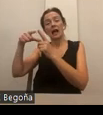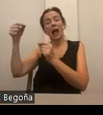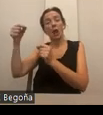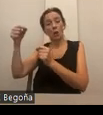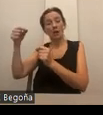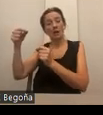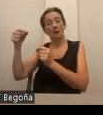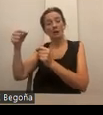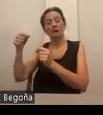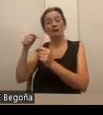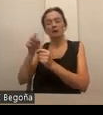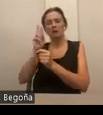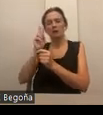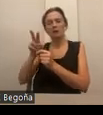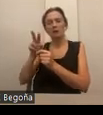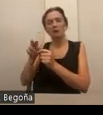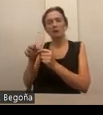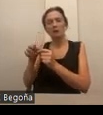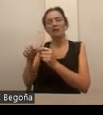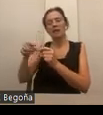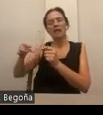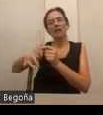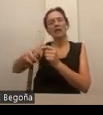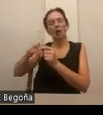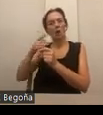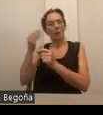que aparecían solo con la glibenclamida. De lo que